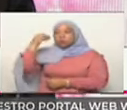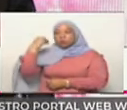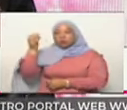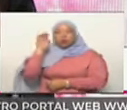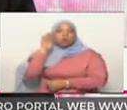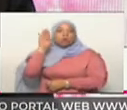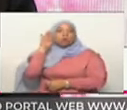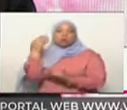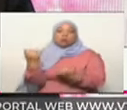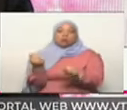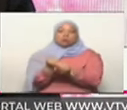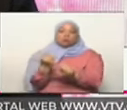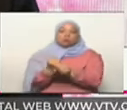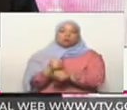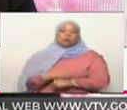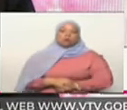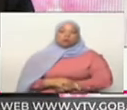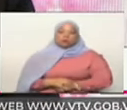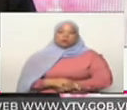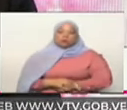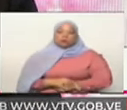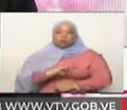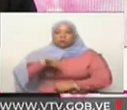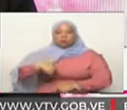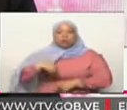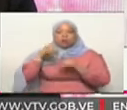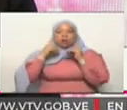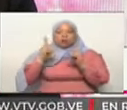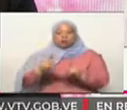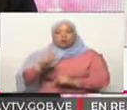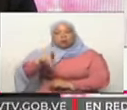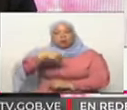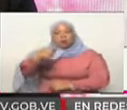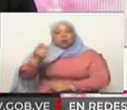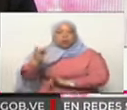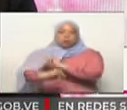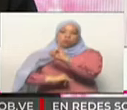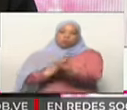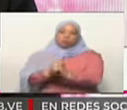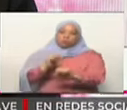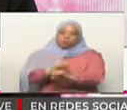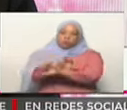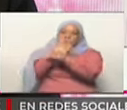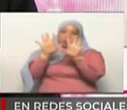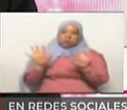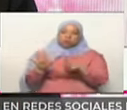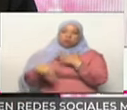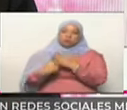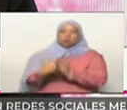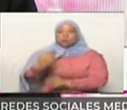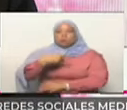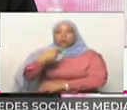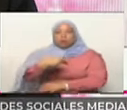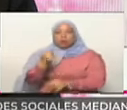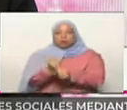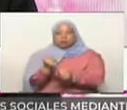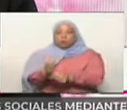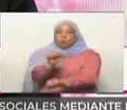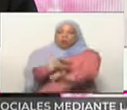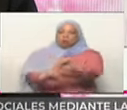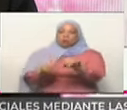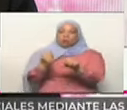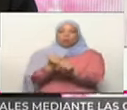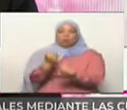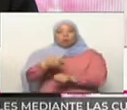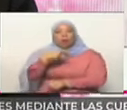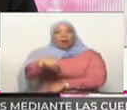futuro que se estaba construyendo. Así que nosotros definimos nuestra política internacional muy claramente, una política antiimperialista, una